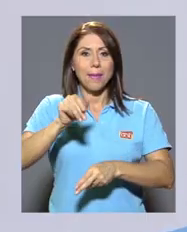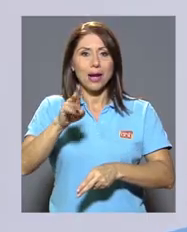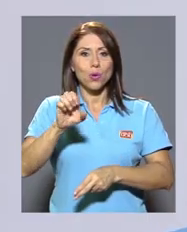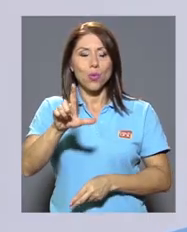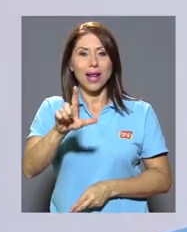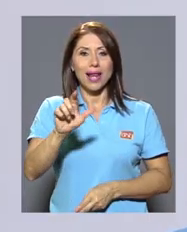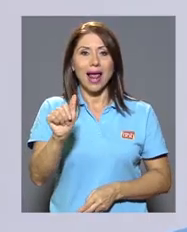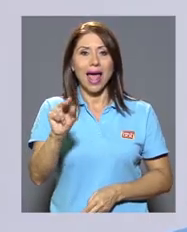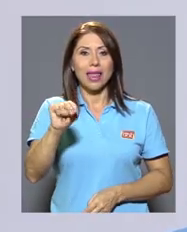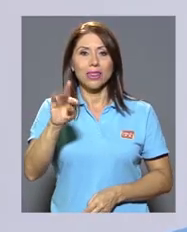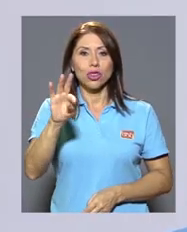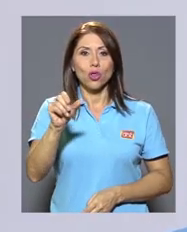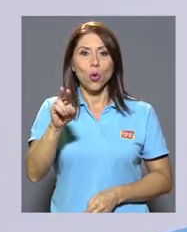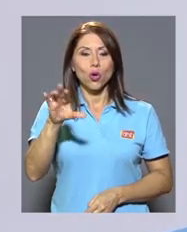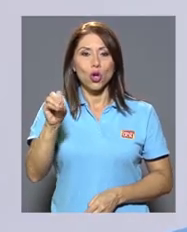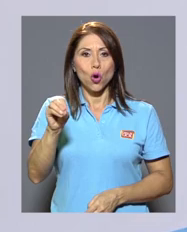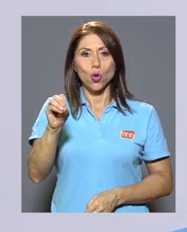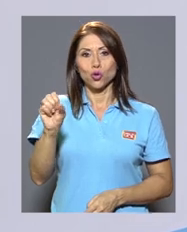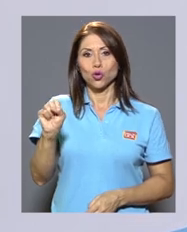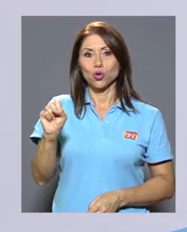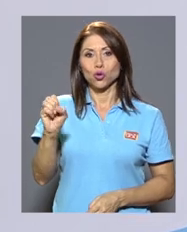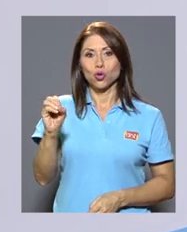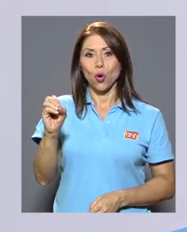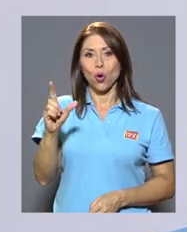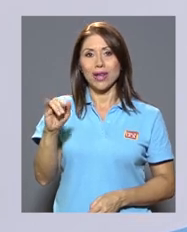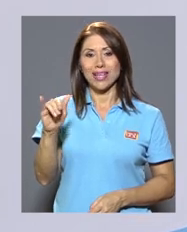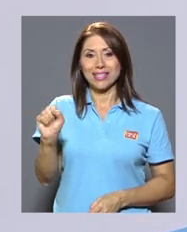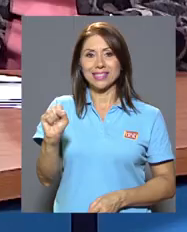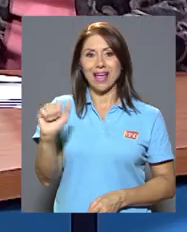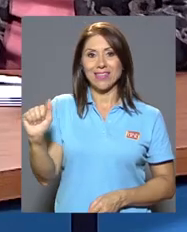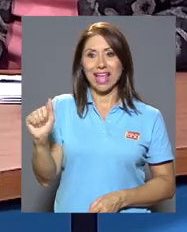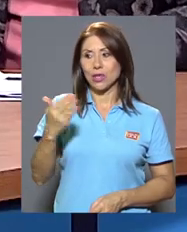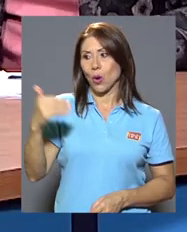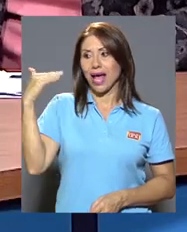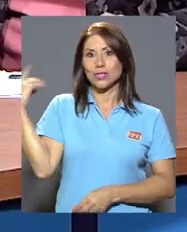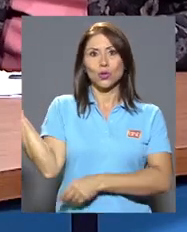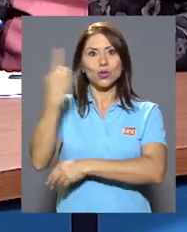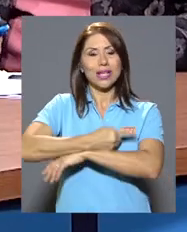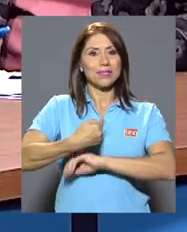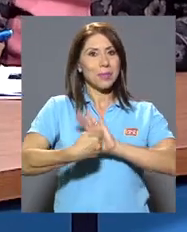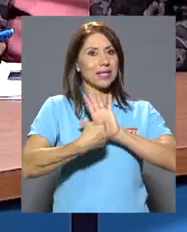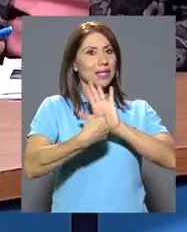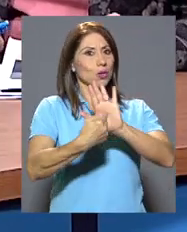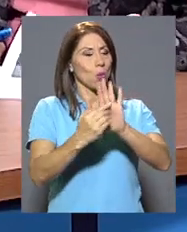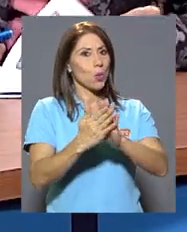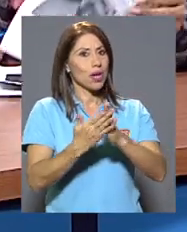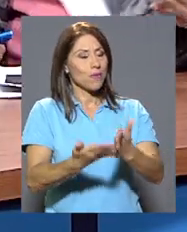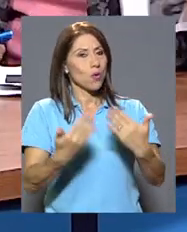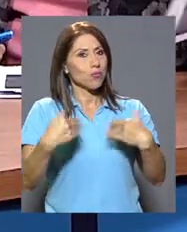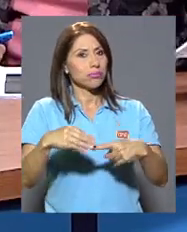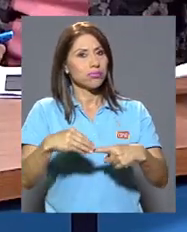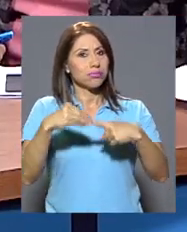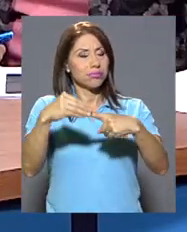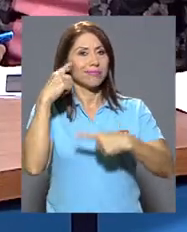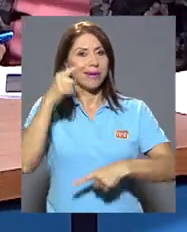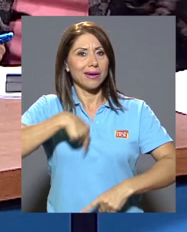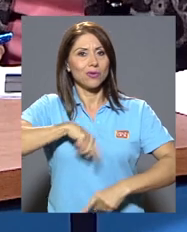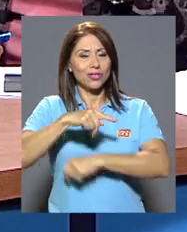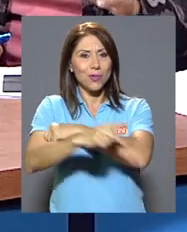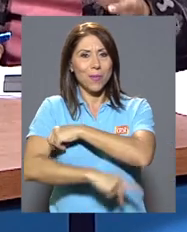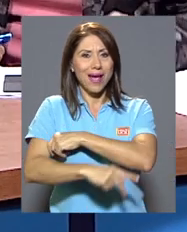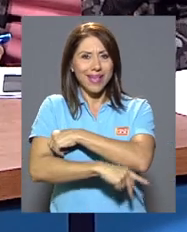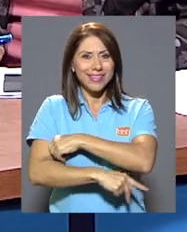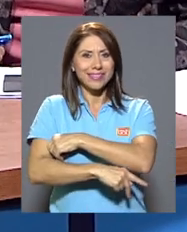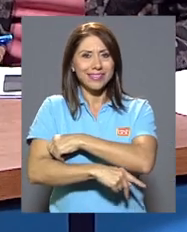solís avendaño que presentó hace unos días un libro muy particular en verdad para nuestro país y precisamente por lo